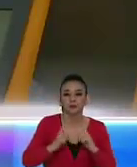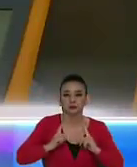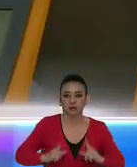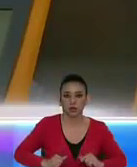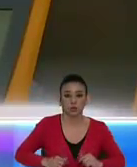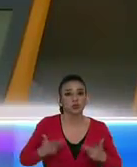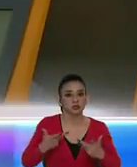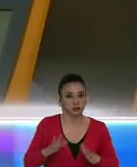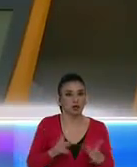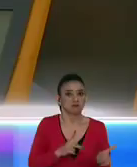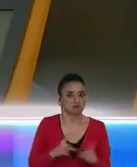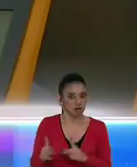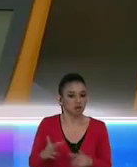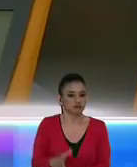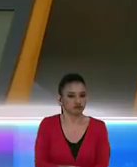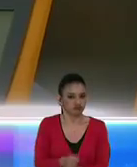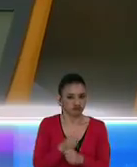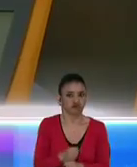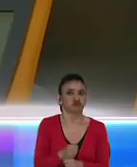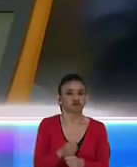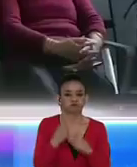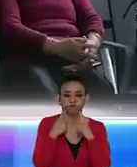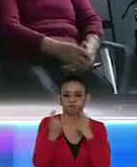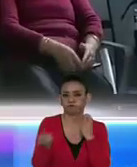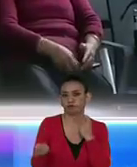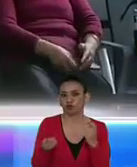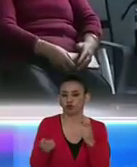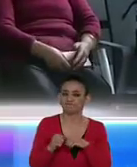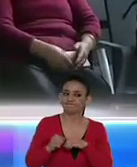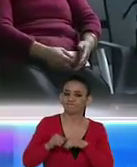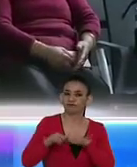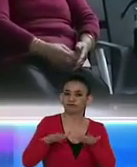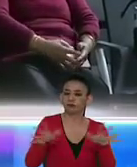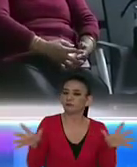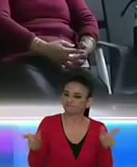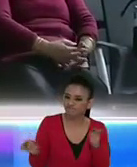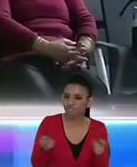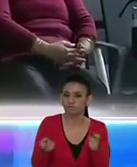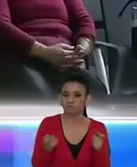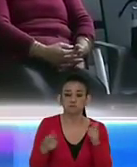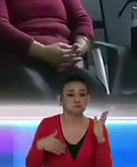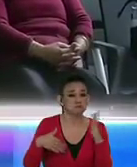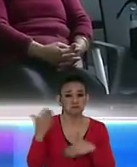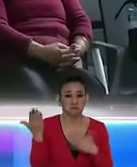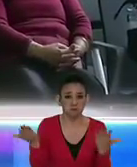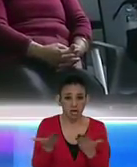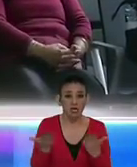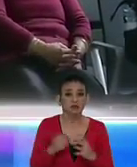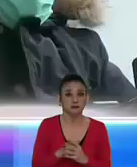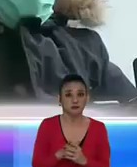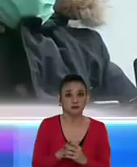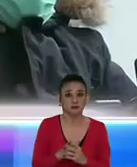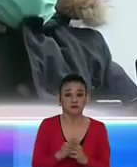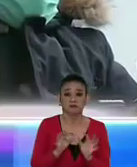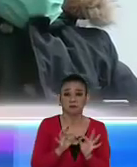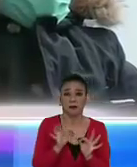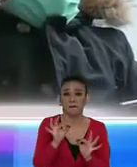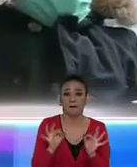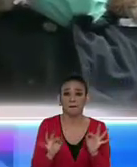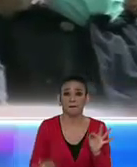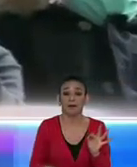aplicar medidas más restrictivas para frenar la propagación del coronavirus, especialmente ante el crecimiento del número de contagios en